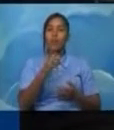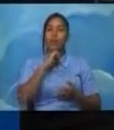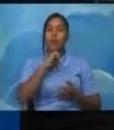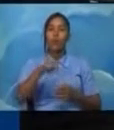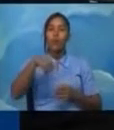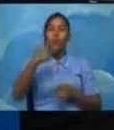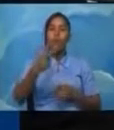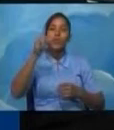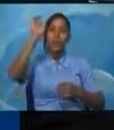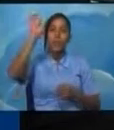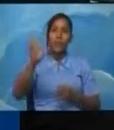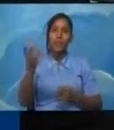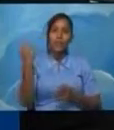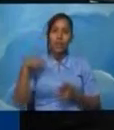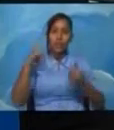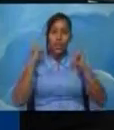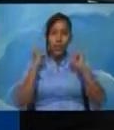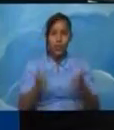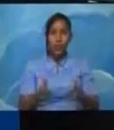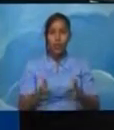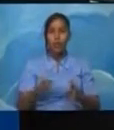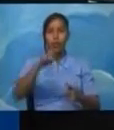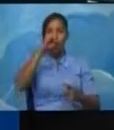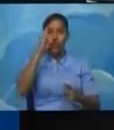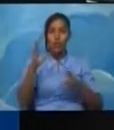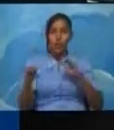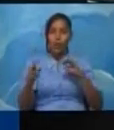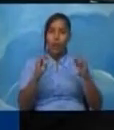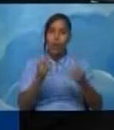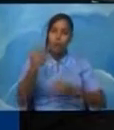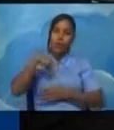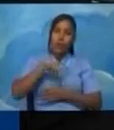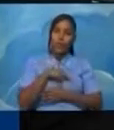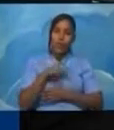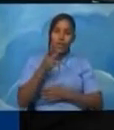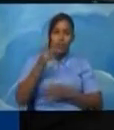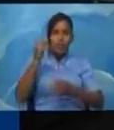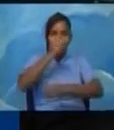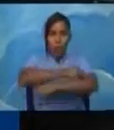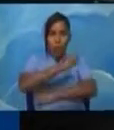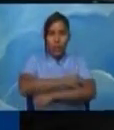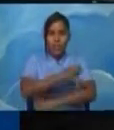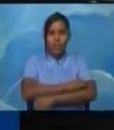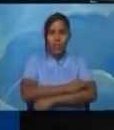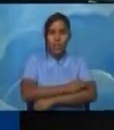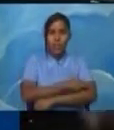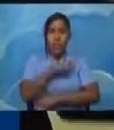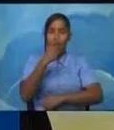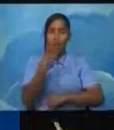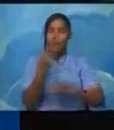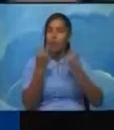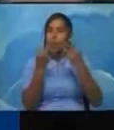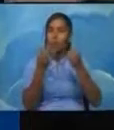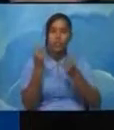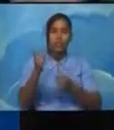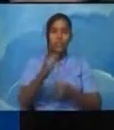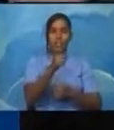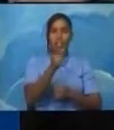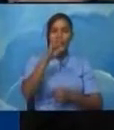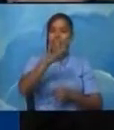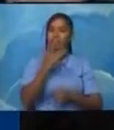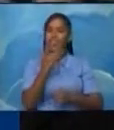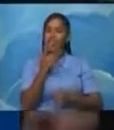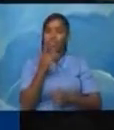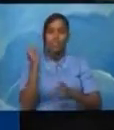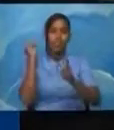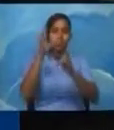Cuando el pastor tiene autoridad, cuando Dios le habla a uno, amados hermanos, hay que hacerle caso. Aunque era la muchedumbre, estaba a punto